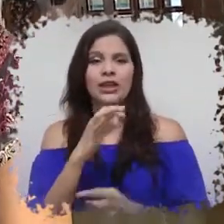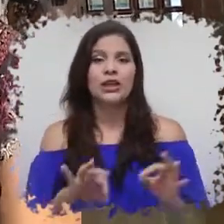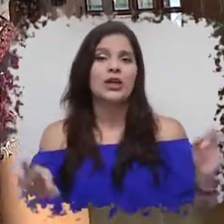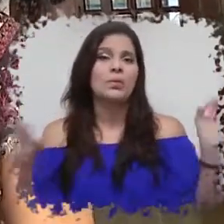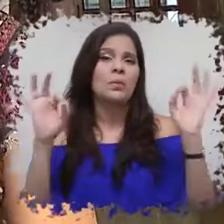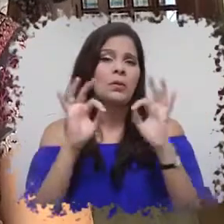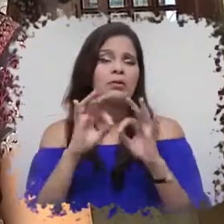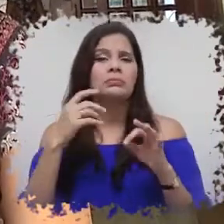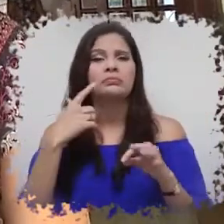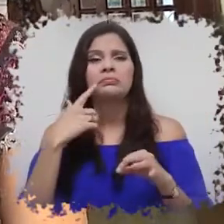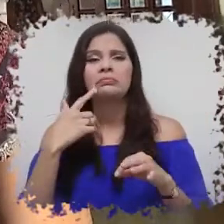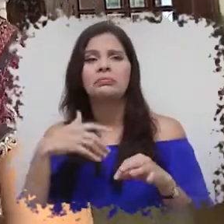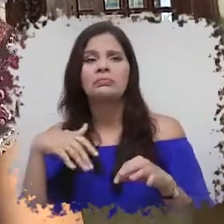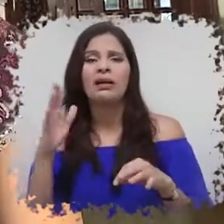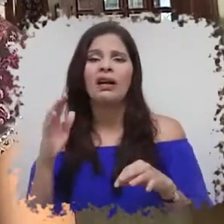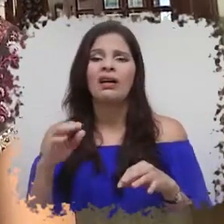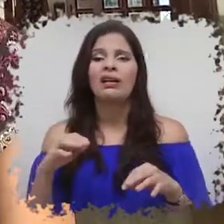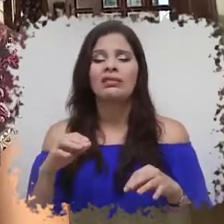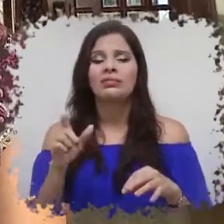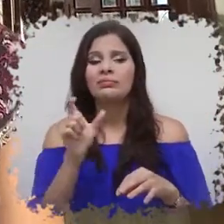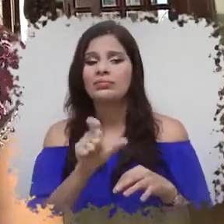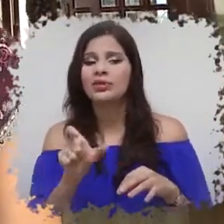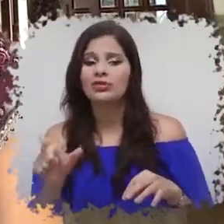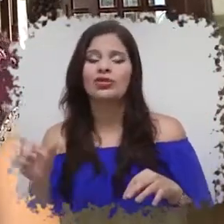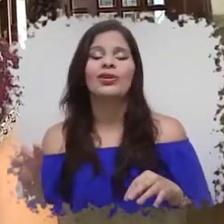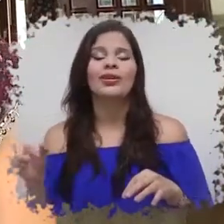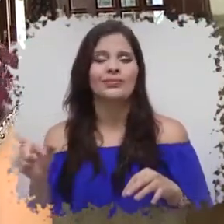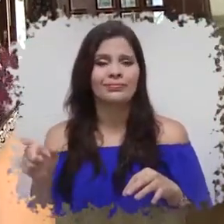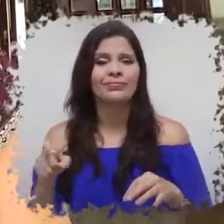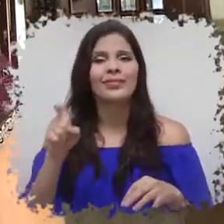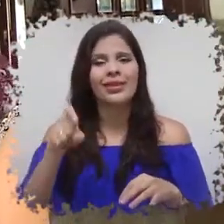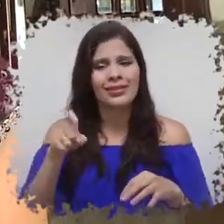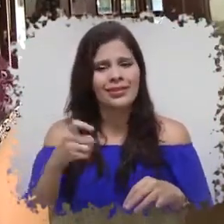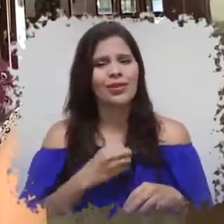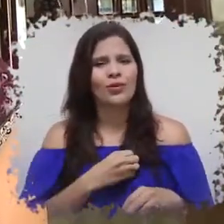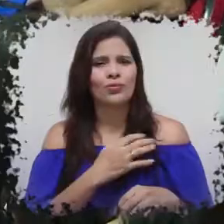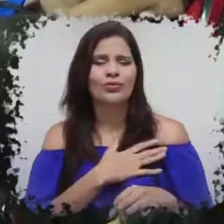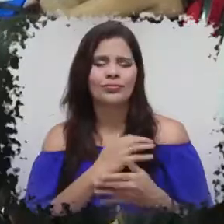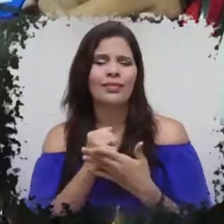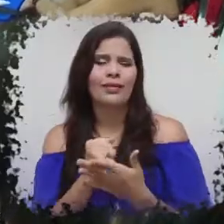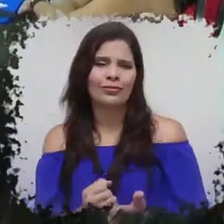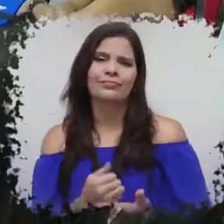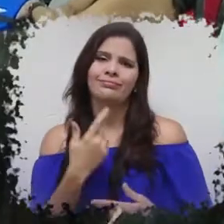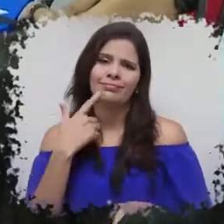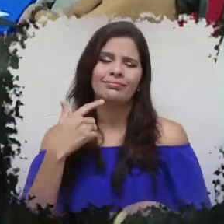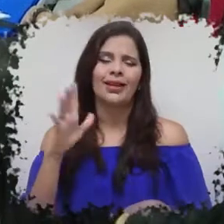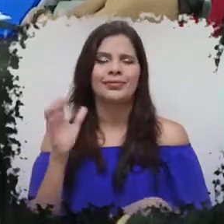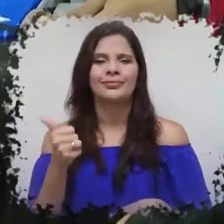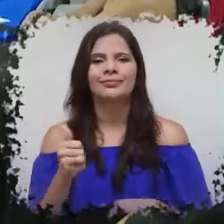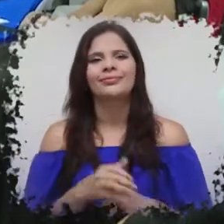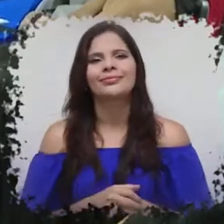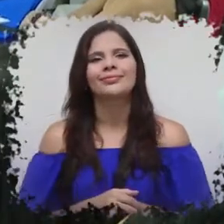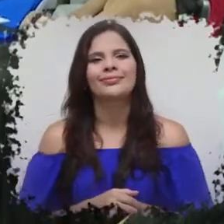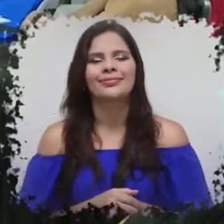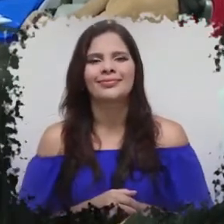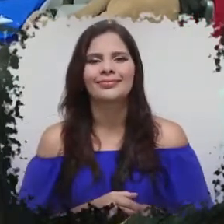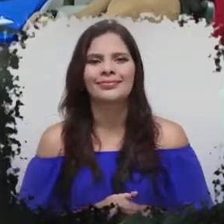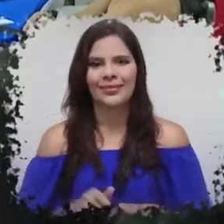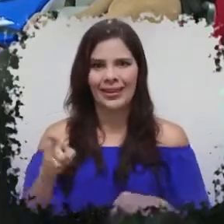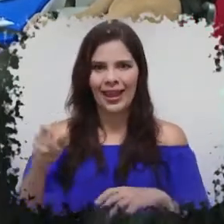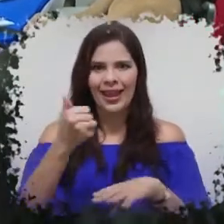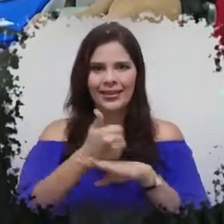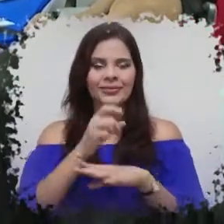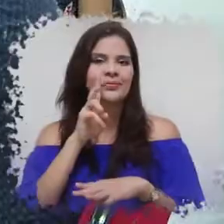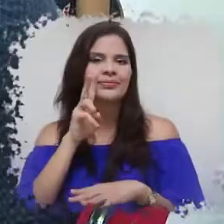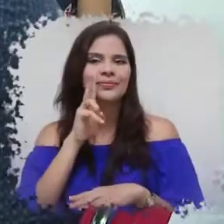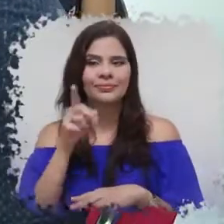tanto la falta de las ganas de las personas, sino más bien la falta de oportunidad. Nuestro rector Pablo Vera Salazar planteó cómo